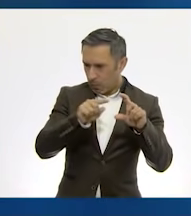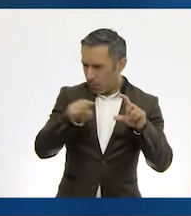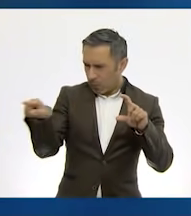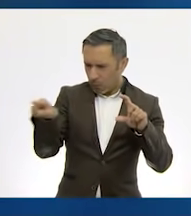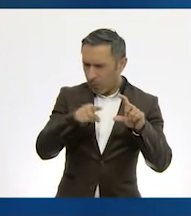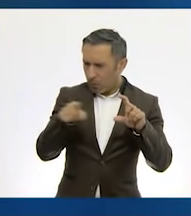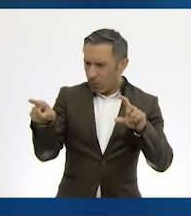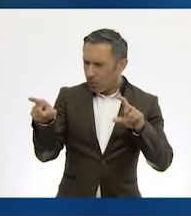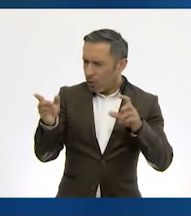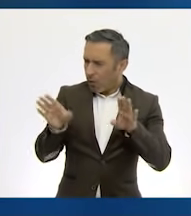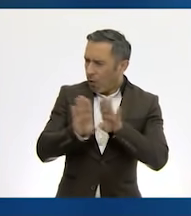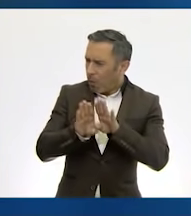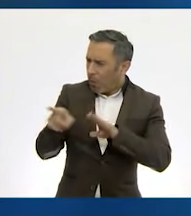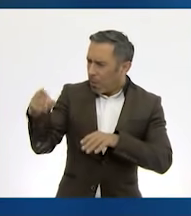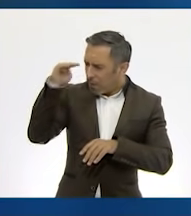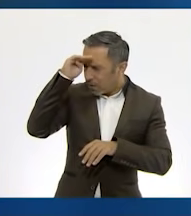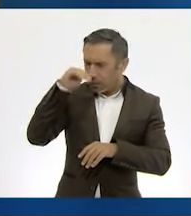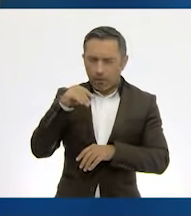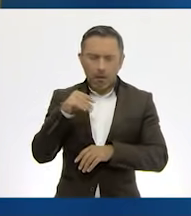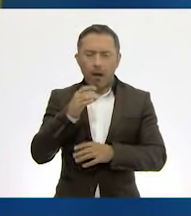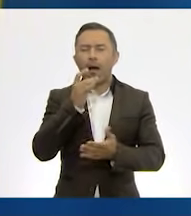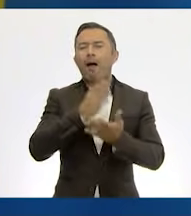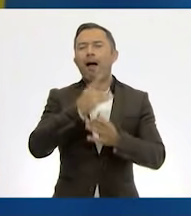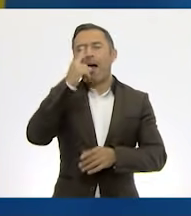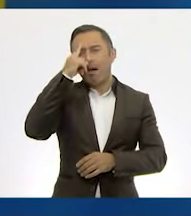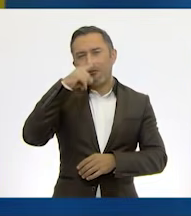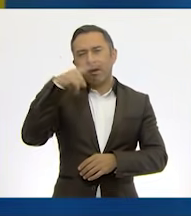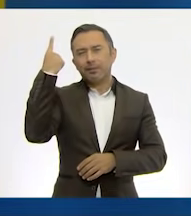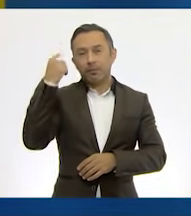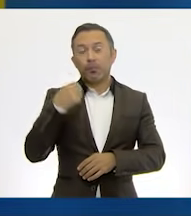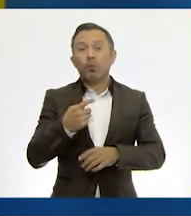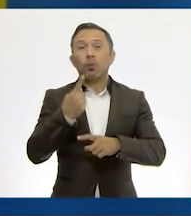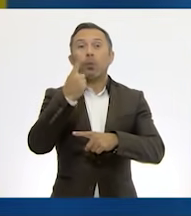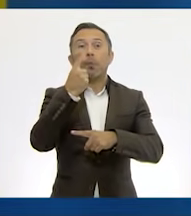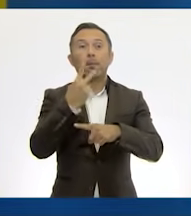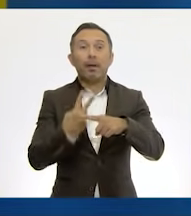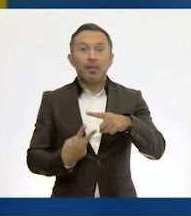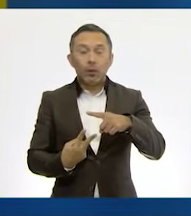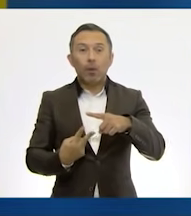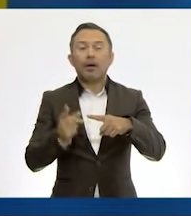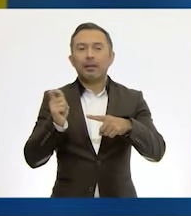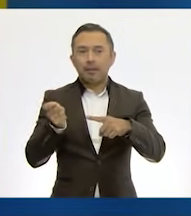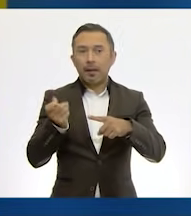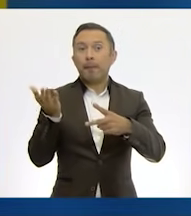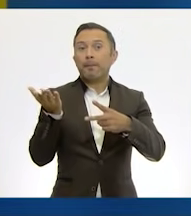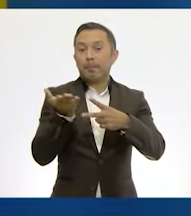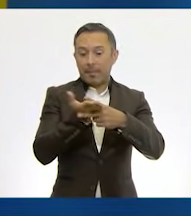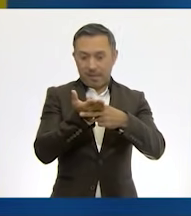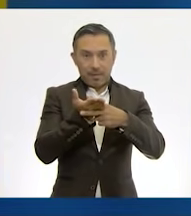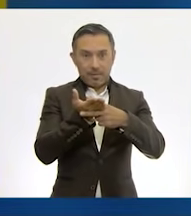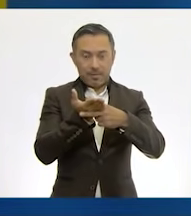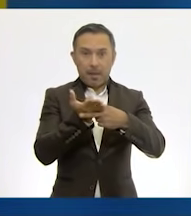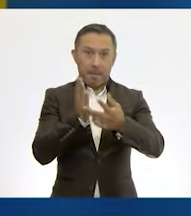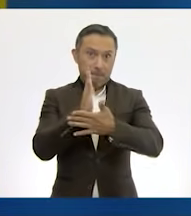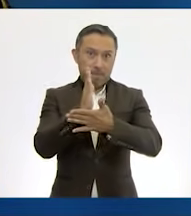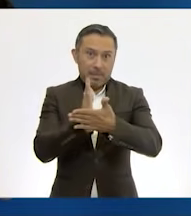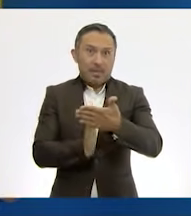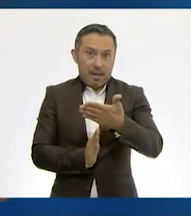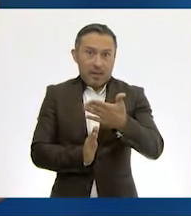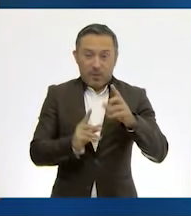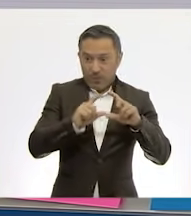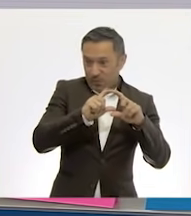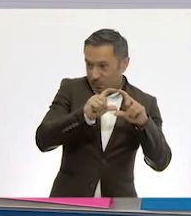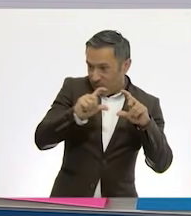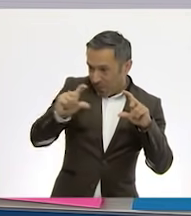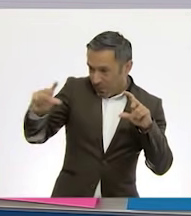que ya lo estoy pensando, sería facilísimo, ya que un medio corresponde a la mitad del trayecto total. Entonces, si la